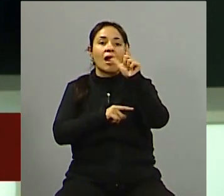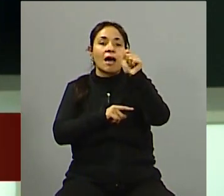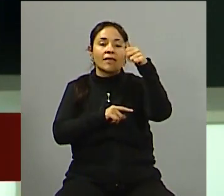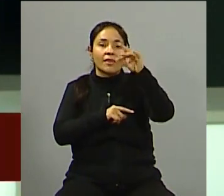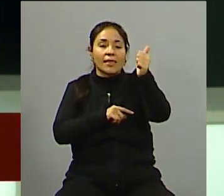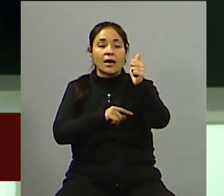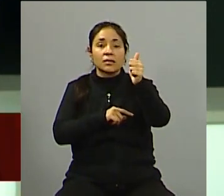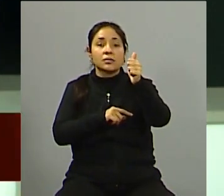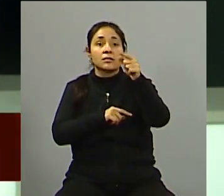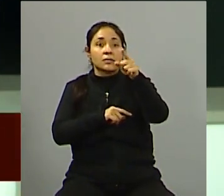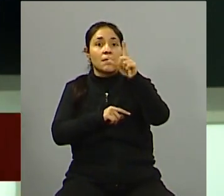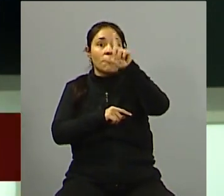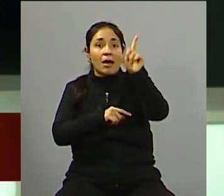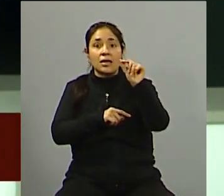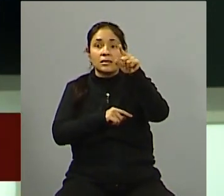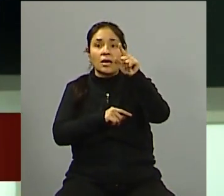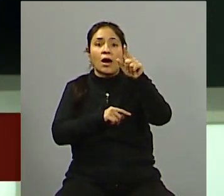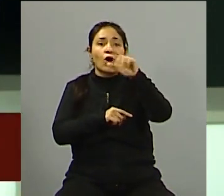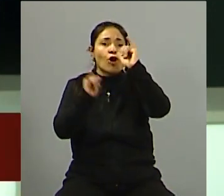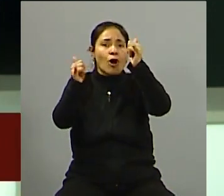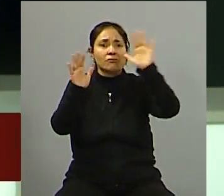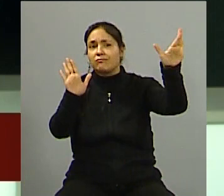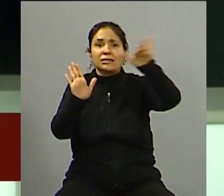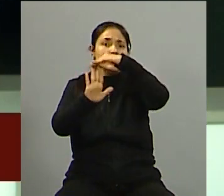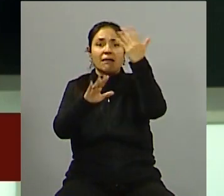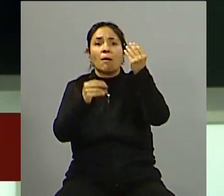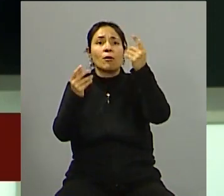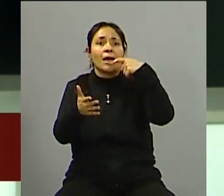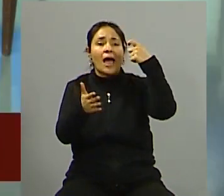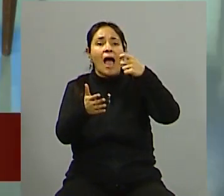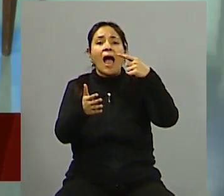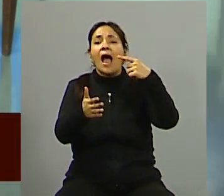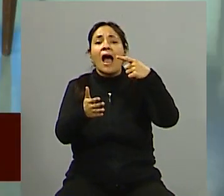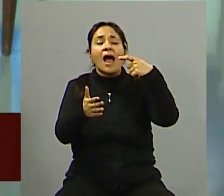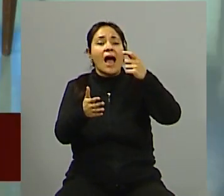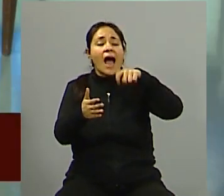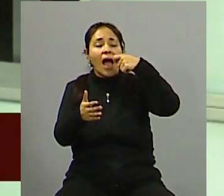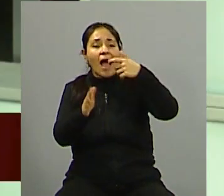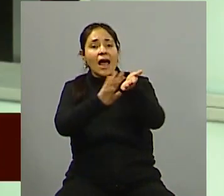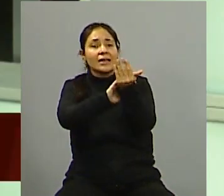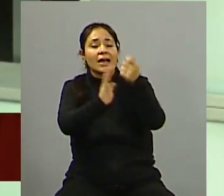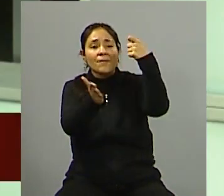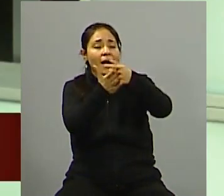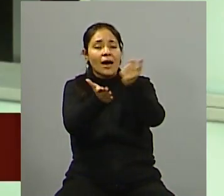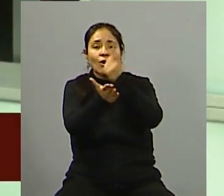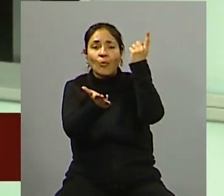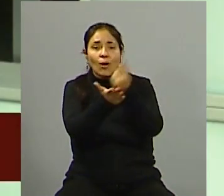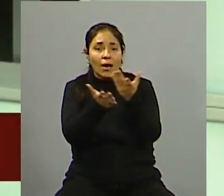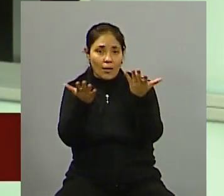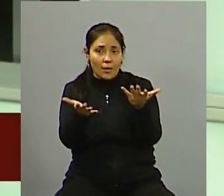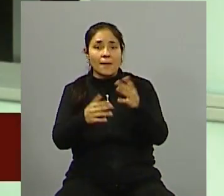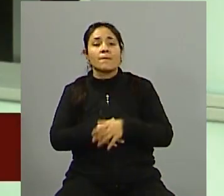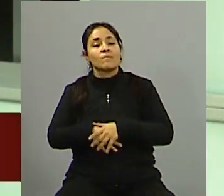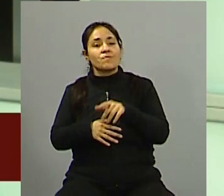yendo porque no están pudiendo pagar los alquileres para poder independizarse de sus propias familias. Claro, porque por ahí escuchábamos todo lo que nos